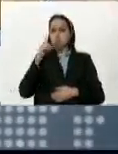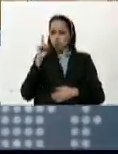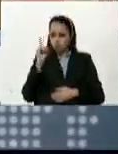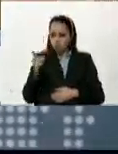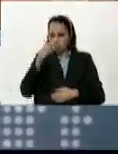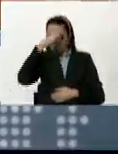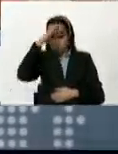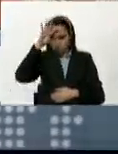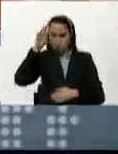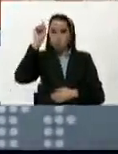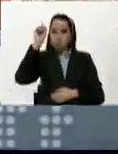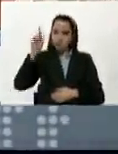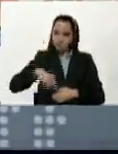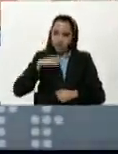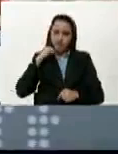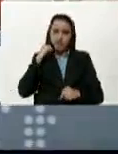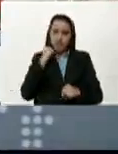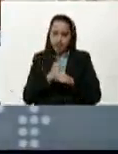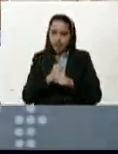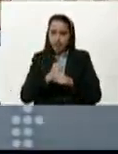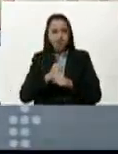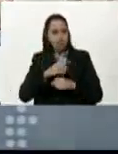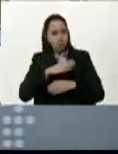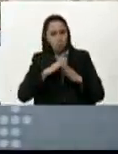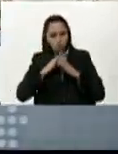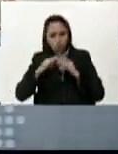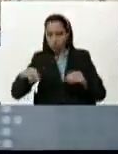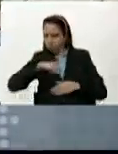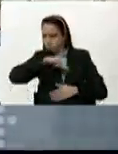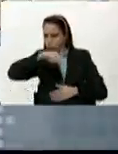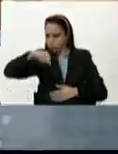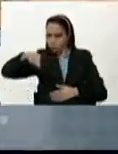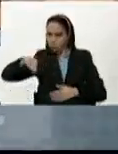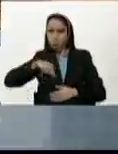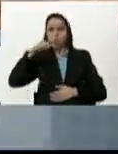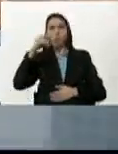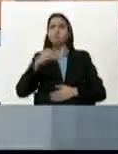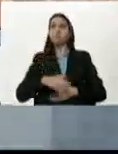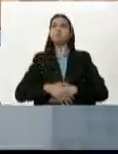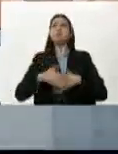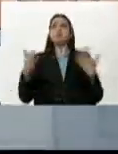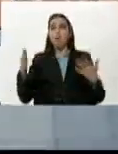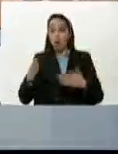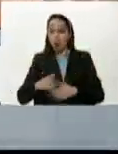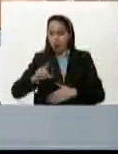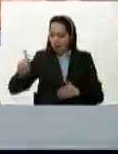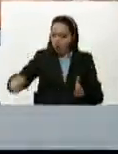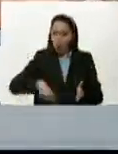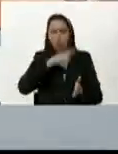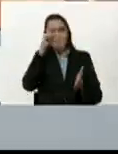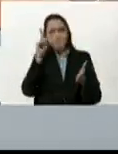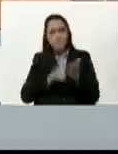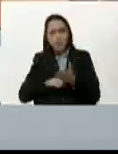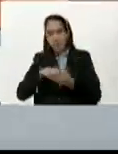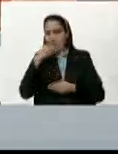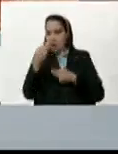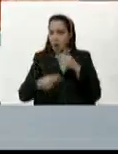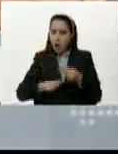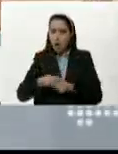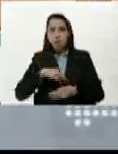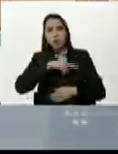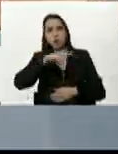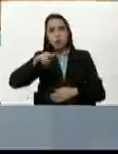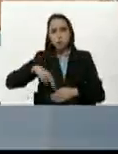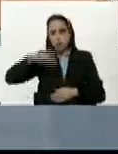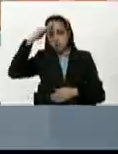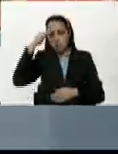diosdado me toca a mí y nos toca a nosotros completar la obra de nuestro amado